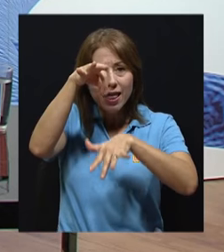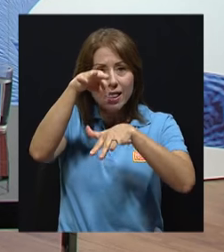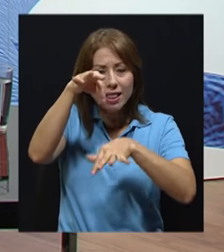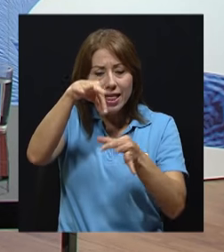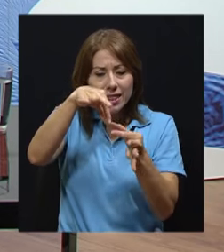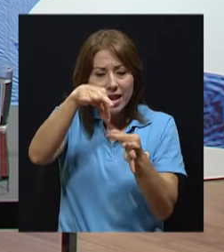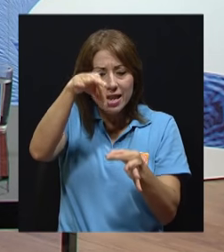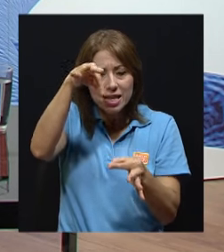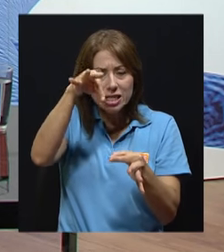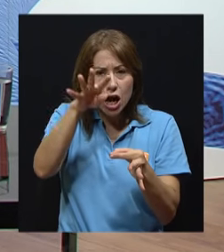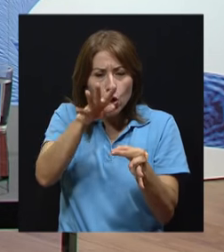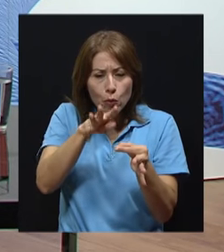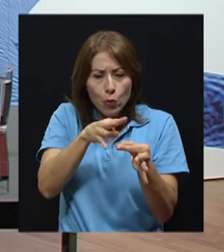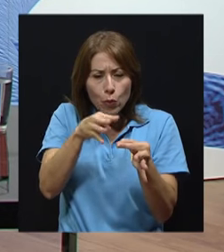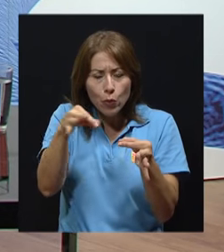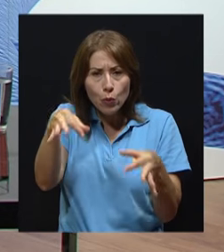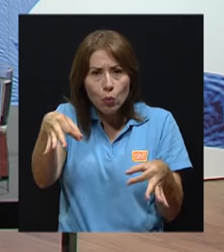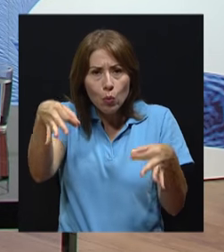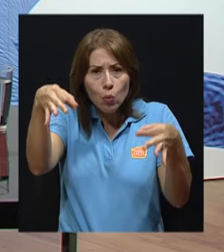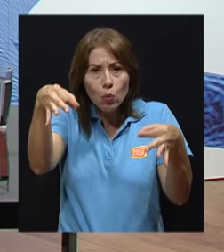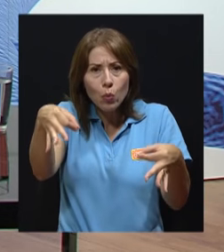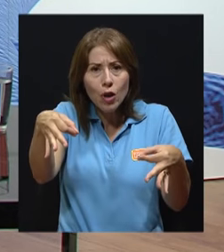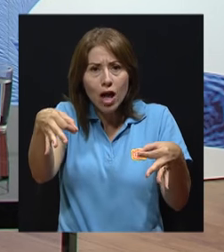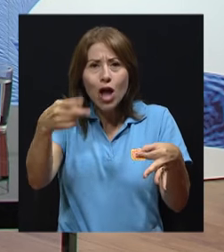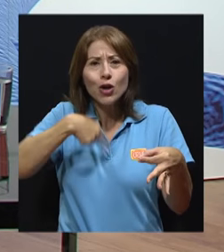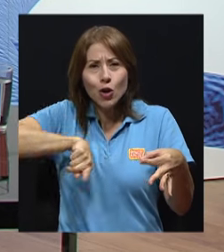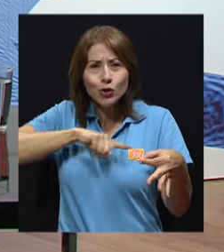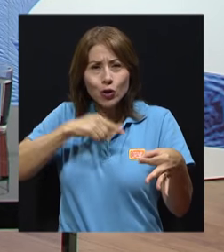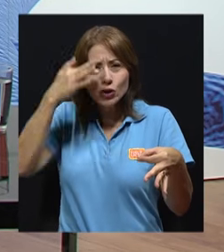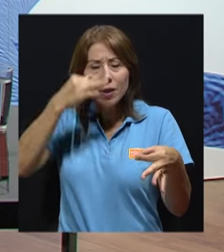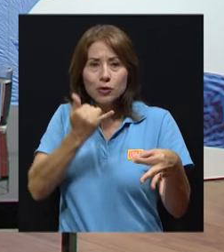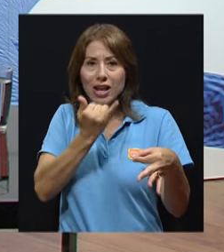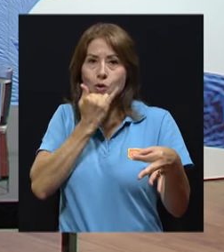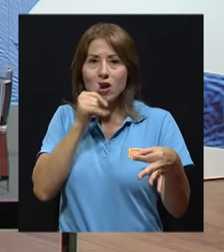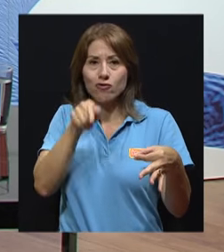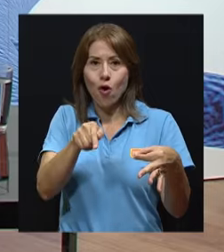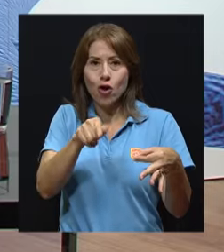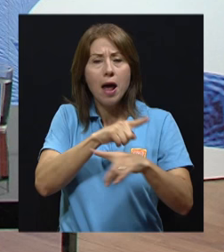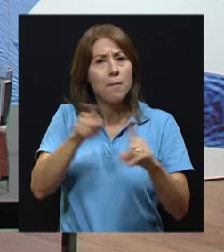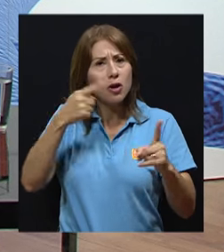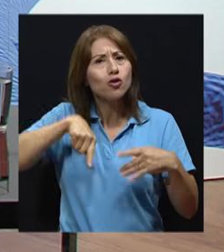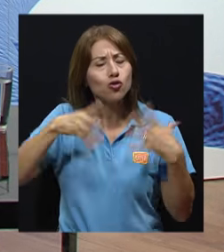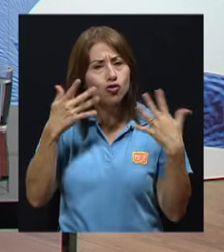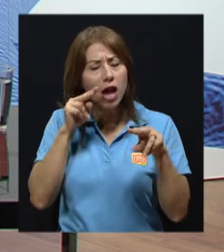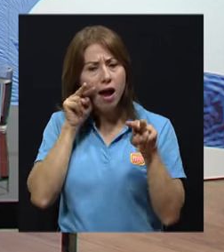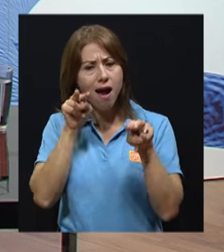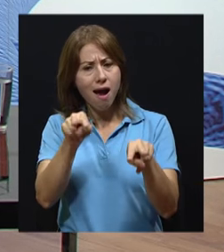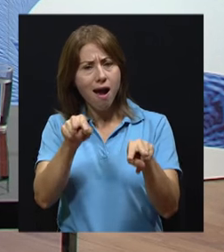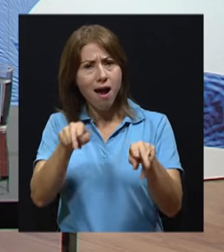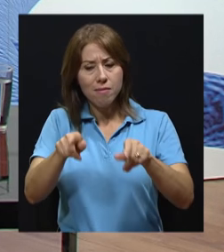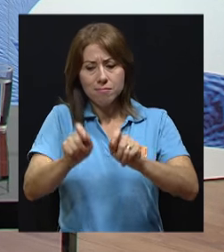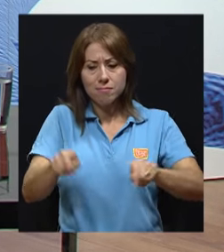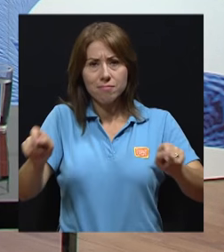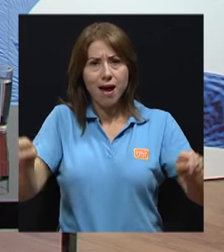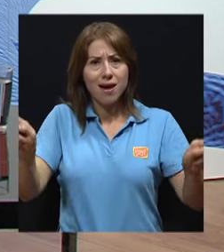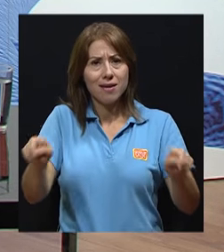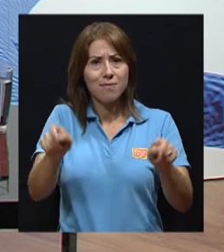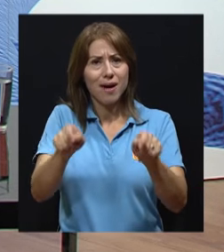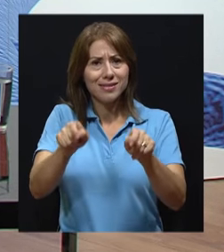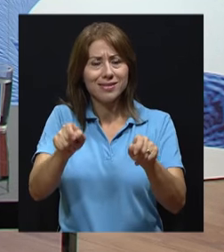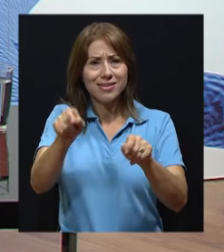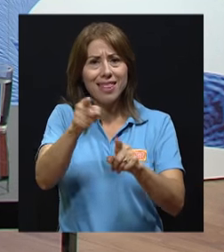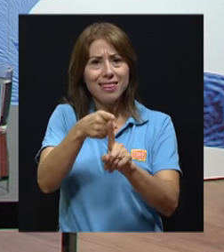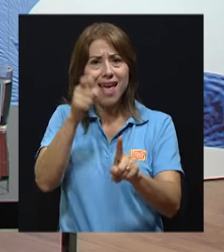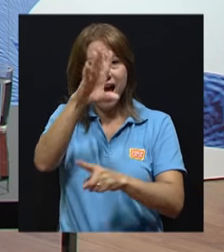eh él dice que vio la telilla de araña nosotros creemos como investigadores que era un error sin embargo cuando